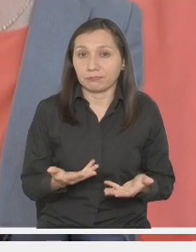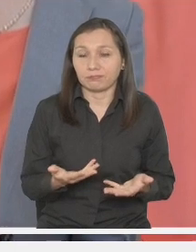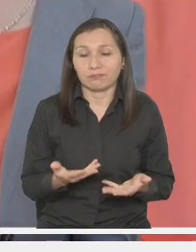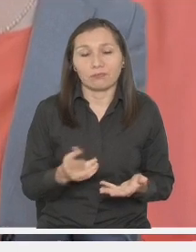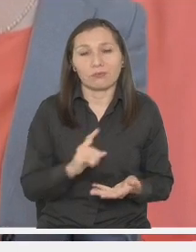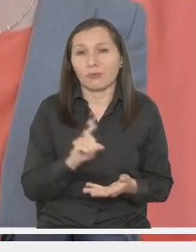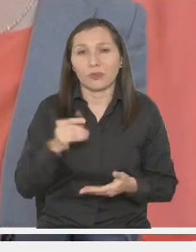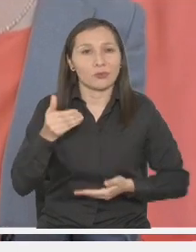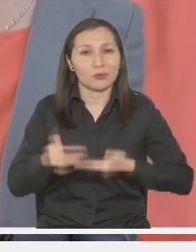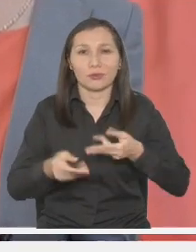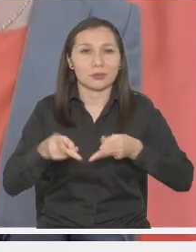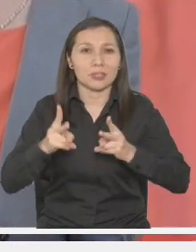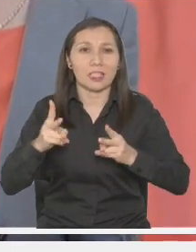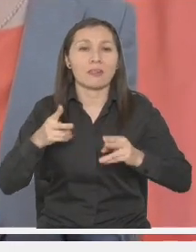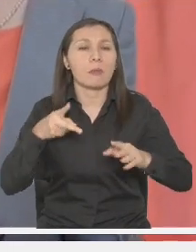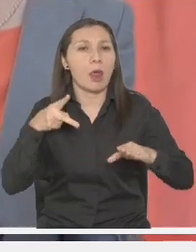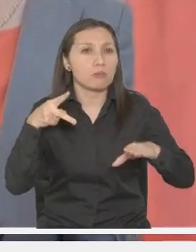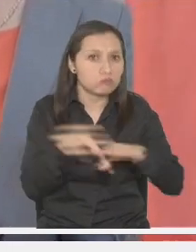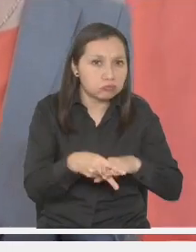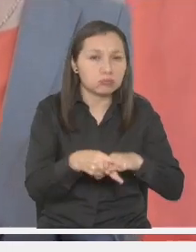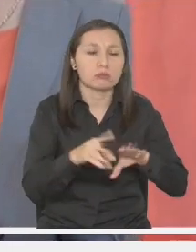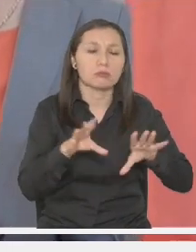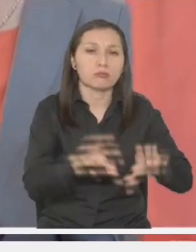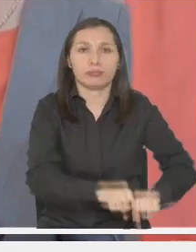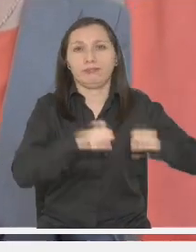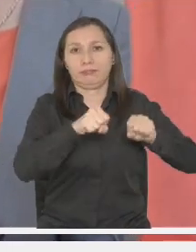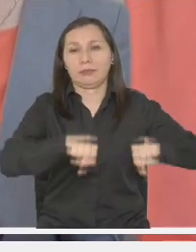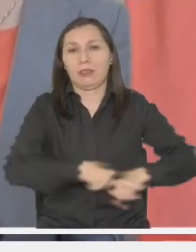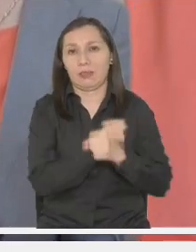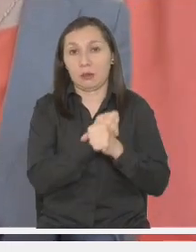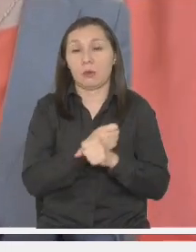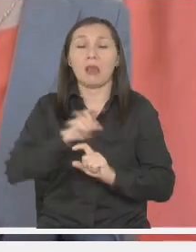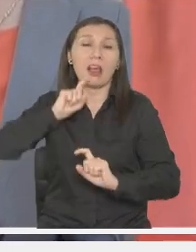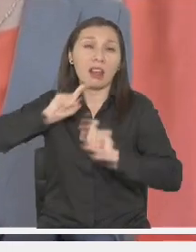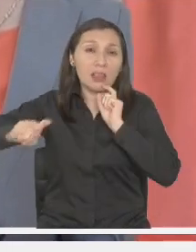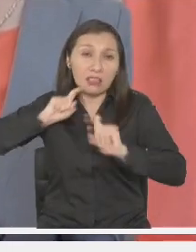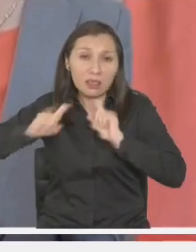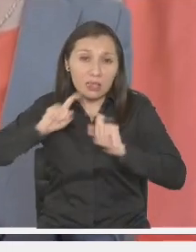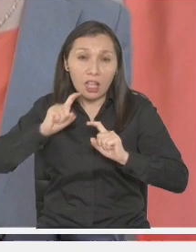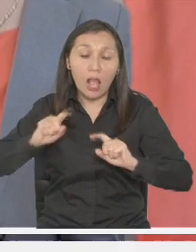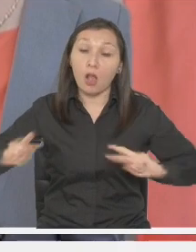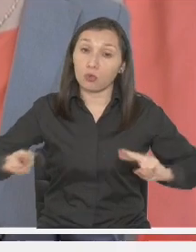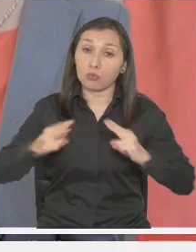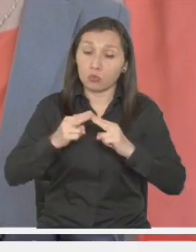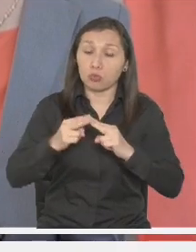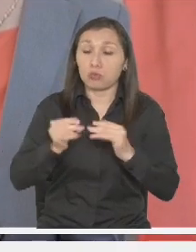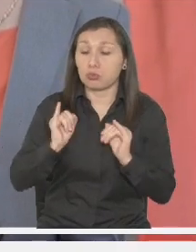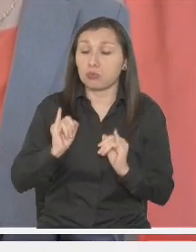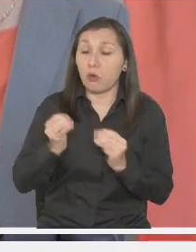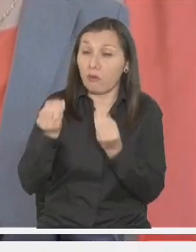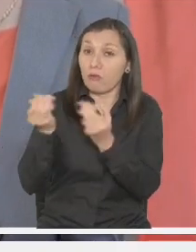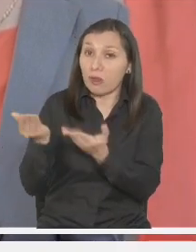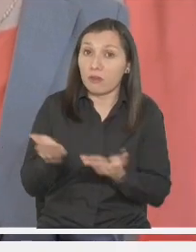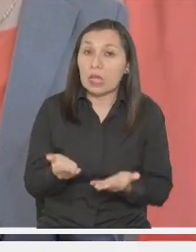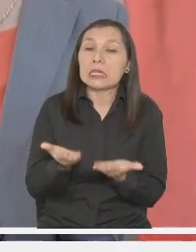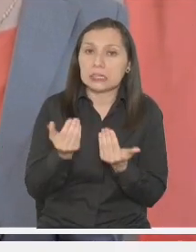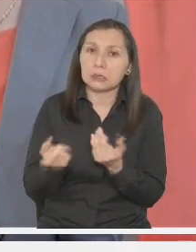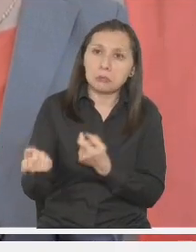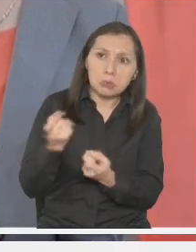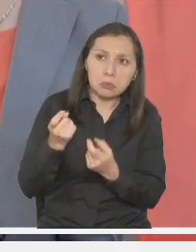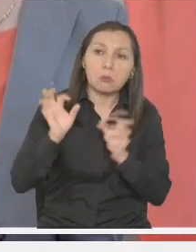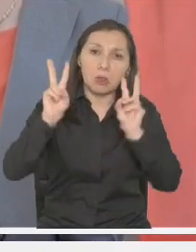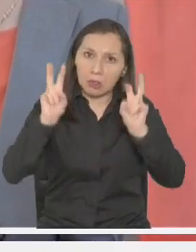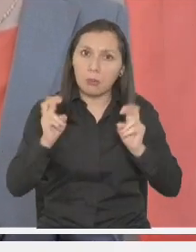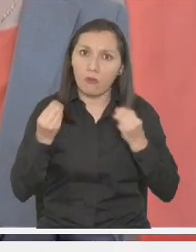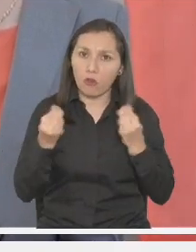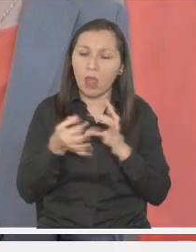no va a servir para detener a la delincuencia. Las críticas constructivas son, por cierto, bienvenidas y necesarias en una